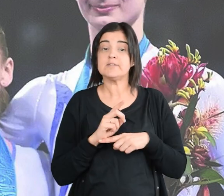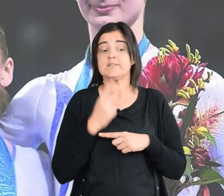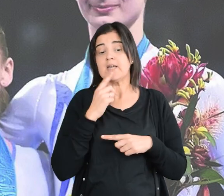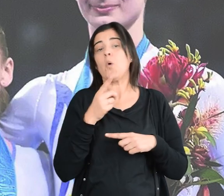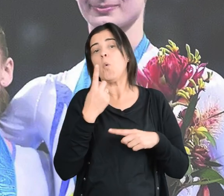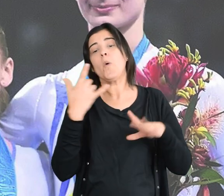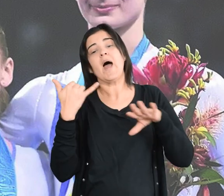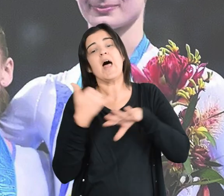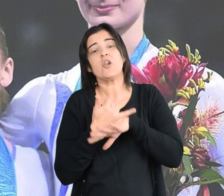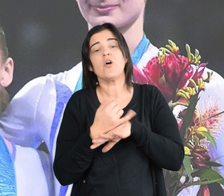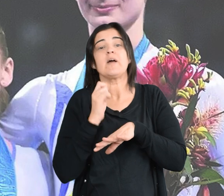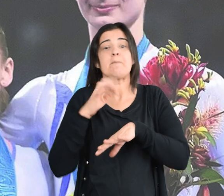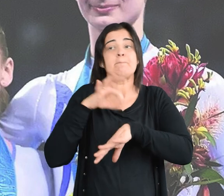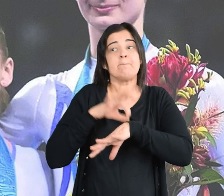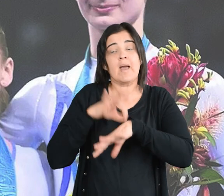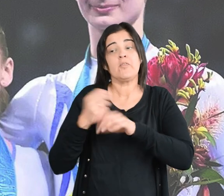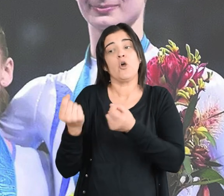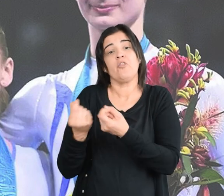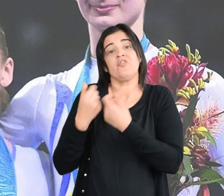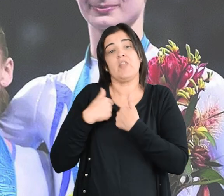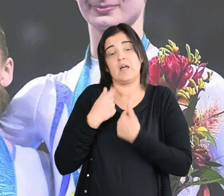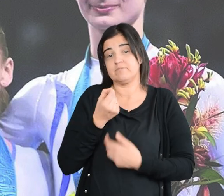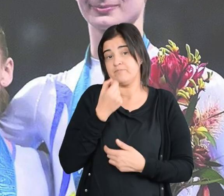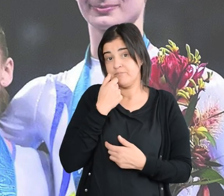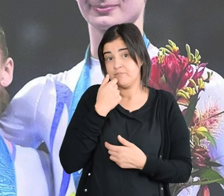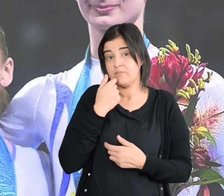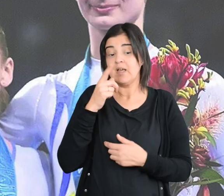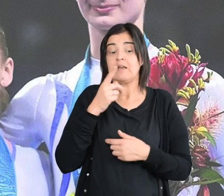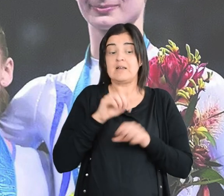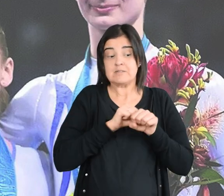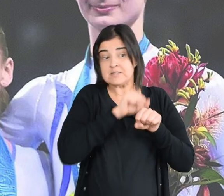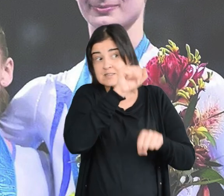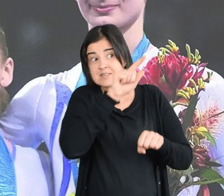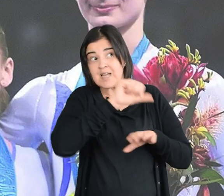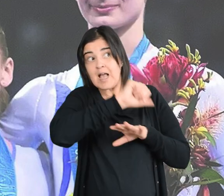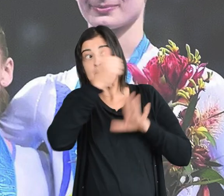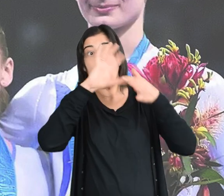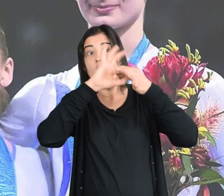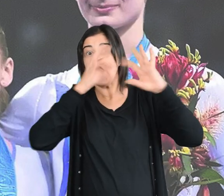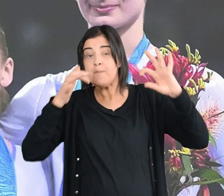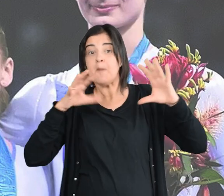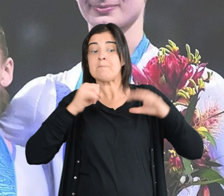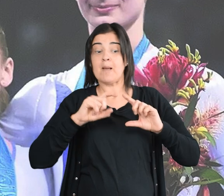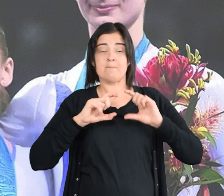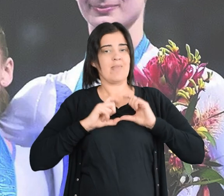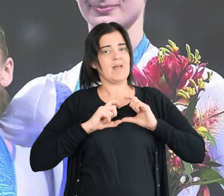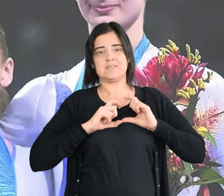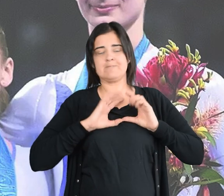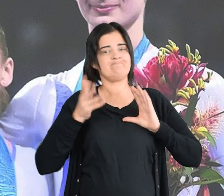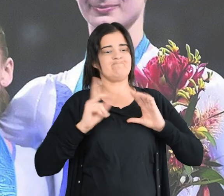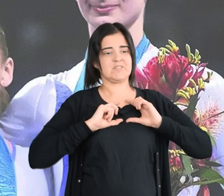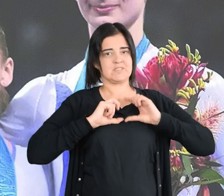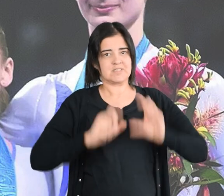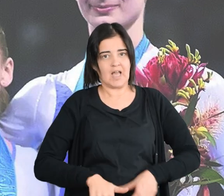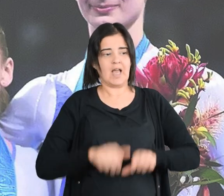forma que había sido un error en la práctica médica retirándole el título de campeona olímpica y la medalla